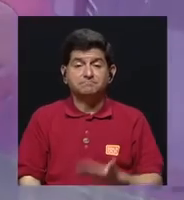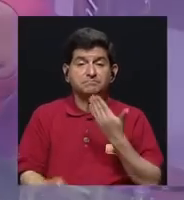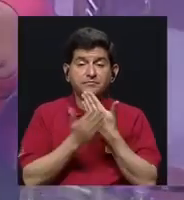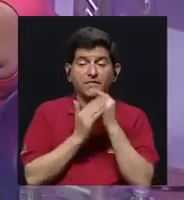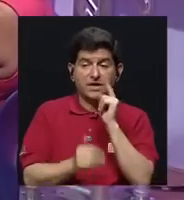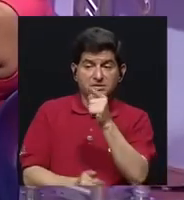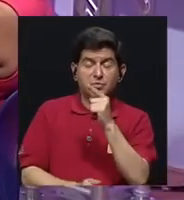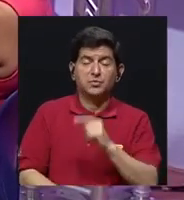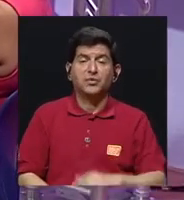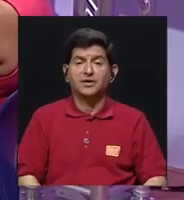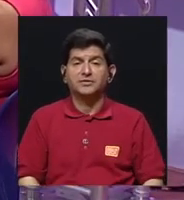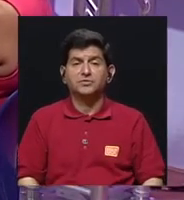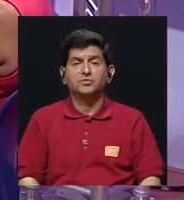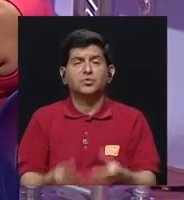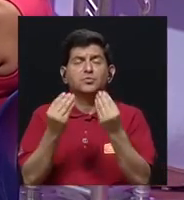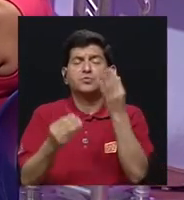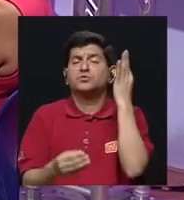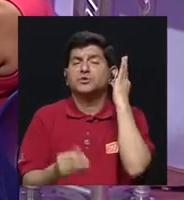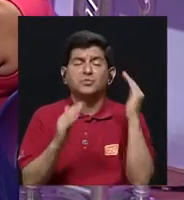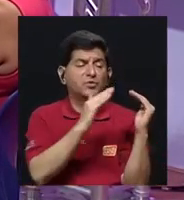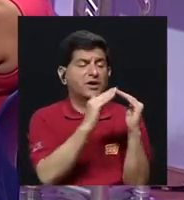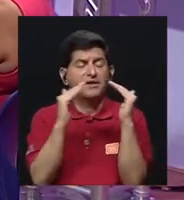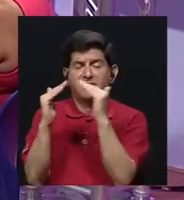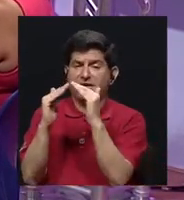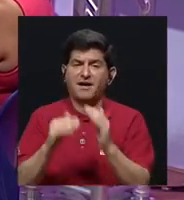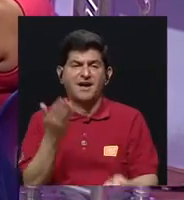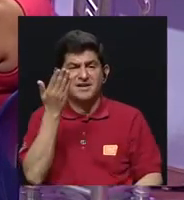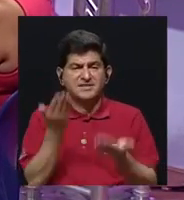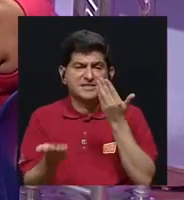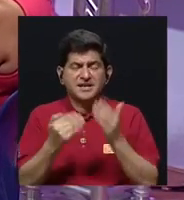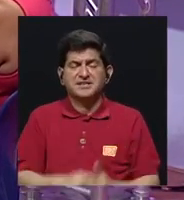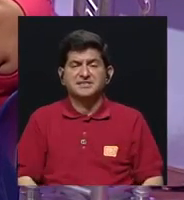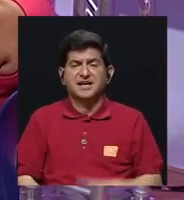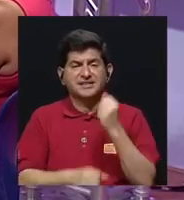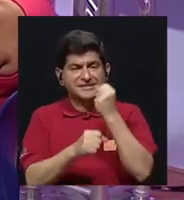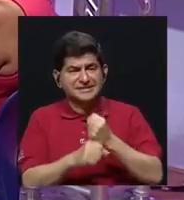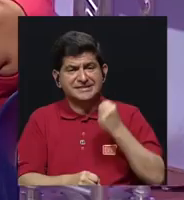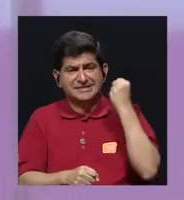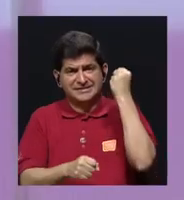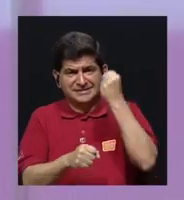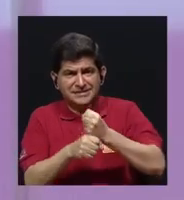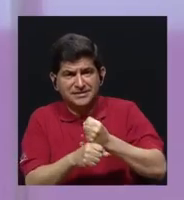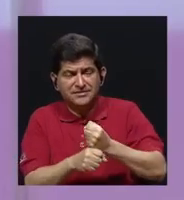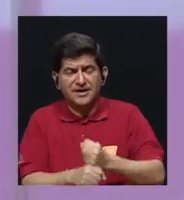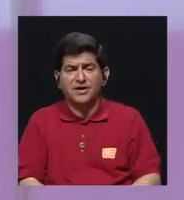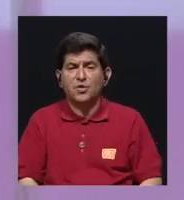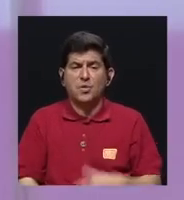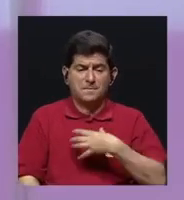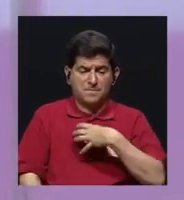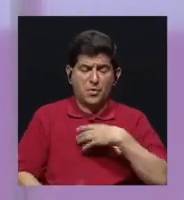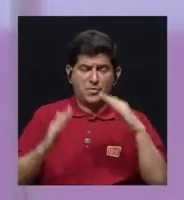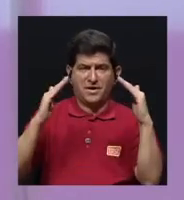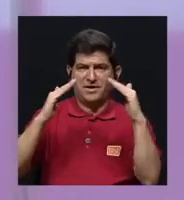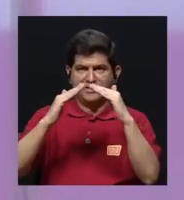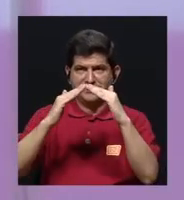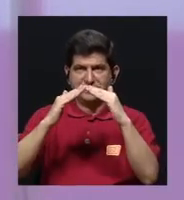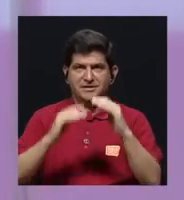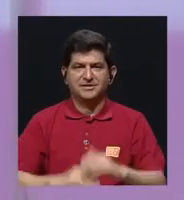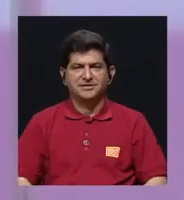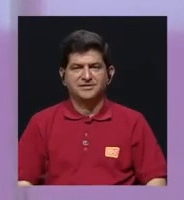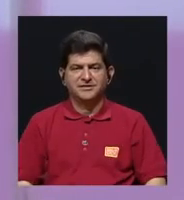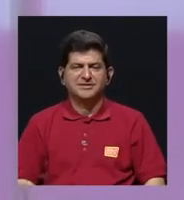bueno eso, porque hay mucha mujer en la casa que tal vez está con su el trabajo de su casa, sí.